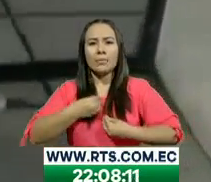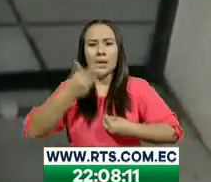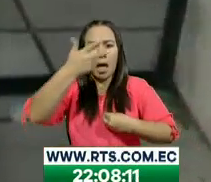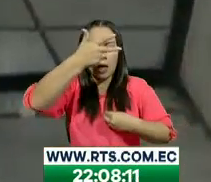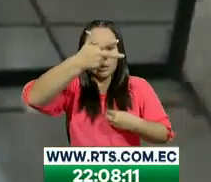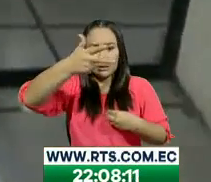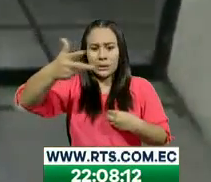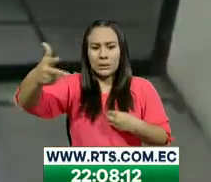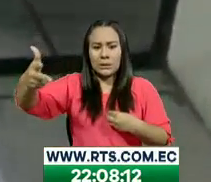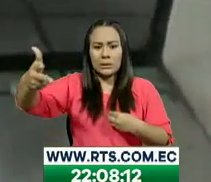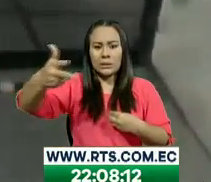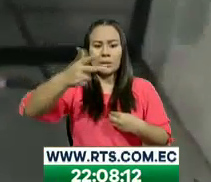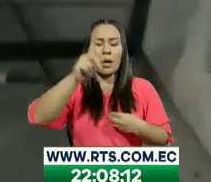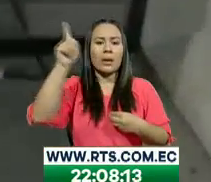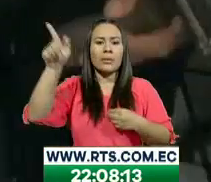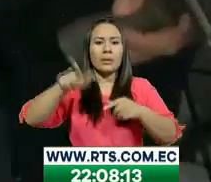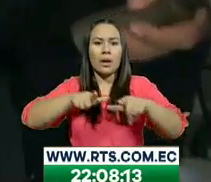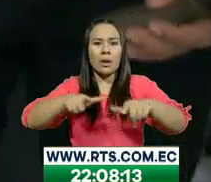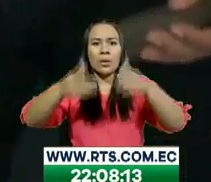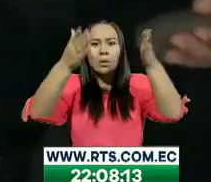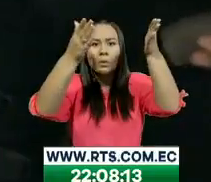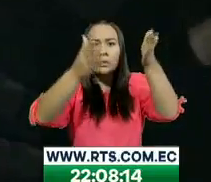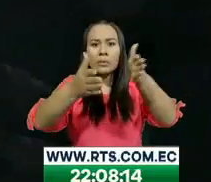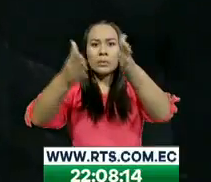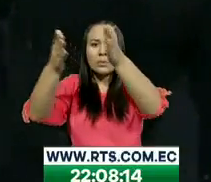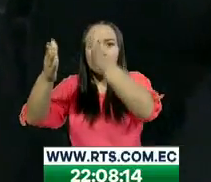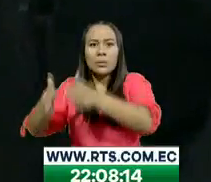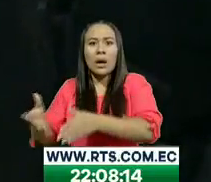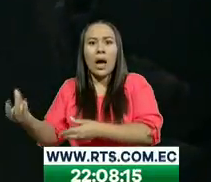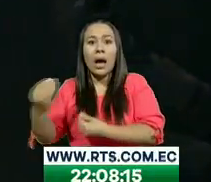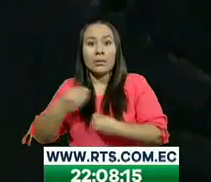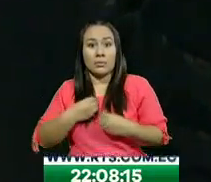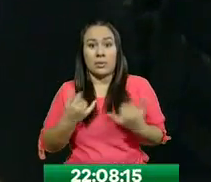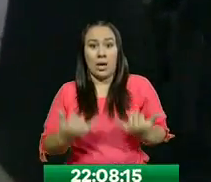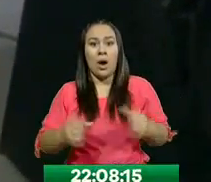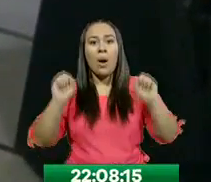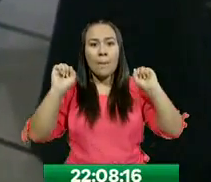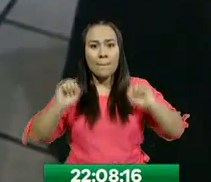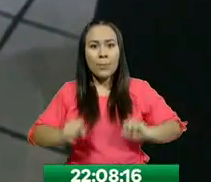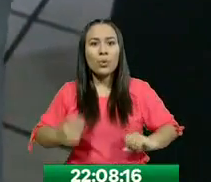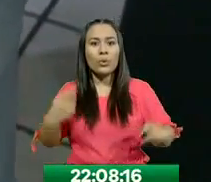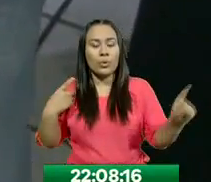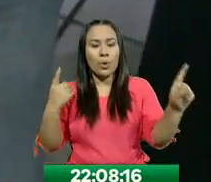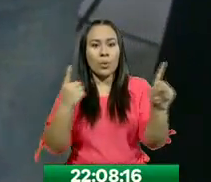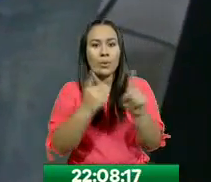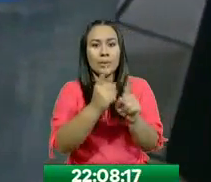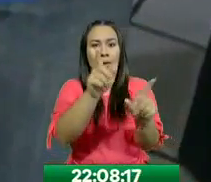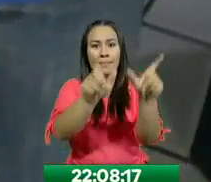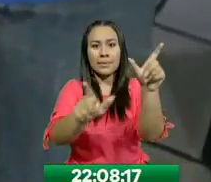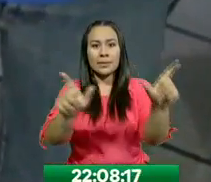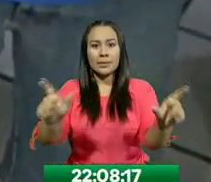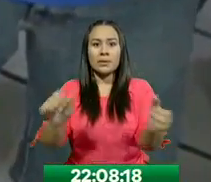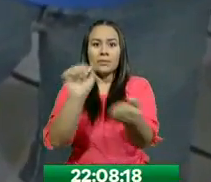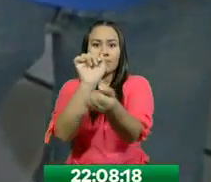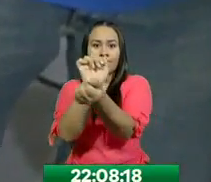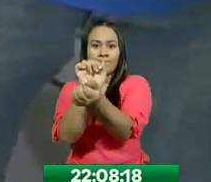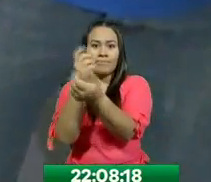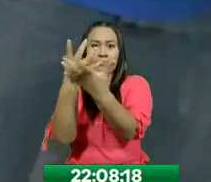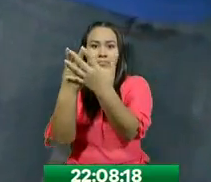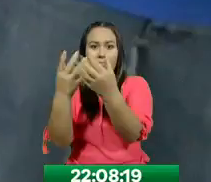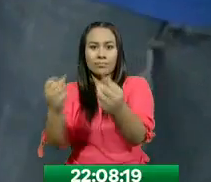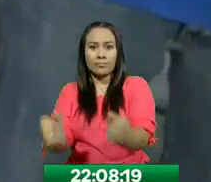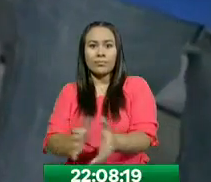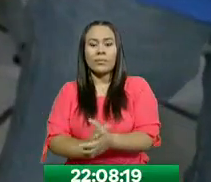de los establecimientos lo cual ayudó a identificarlos y arrestarlos en base a